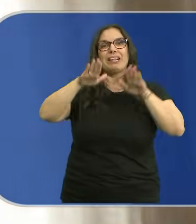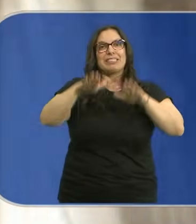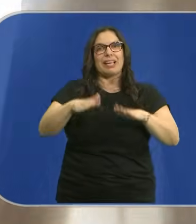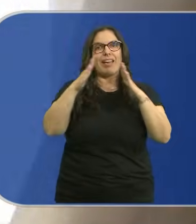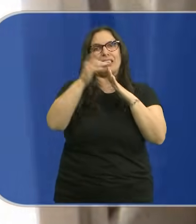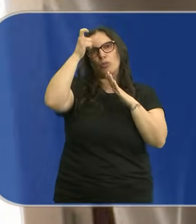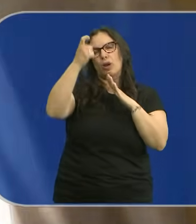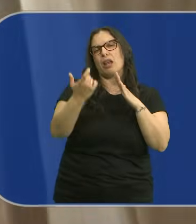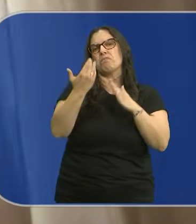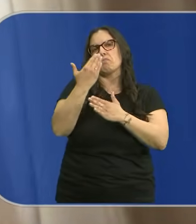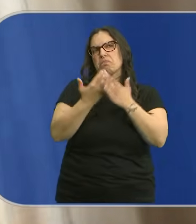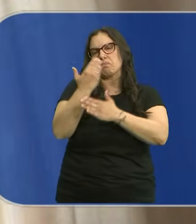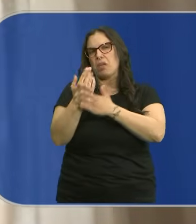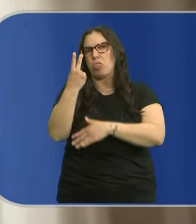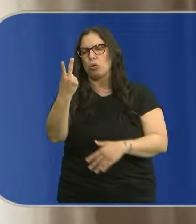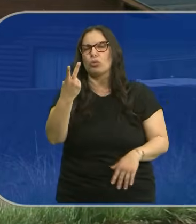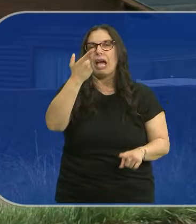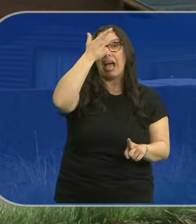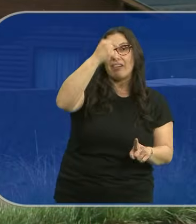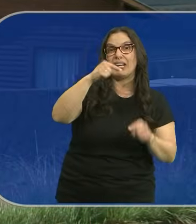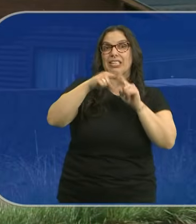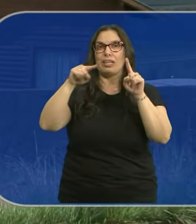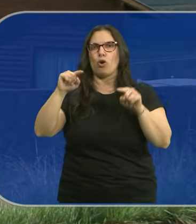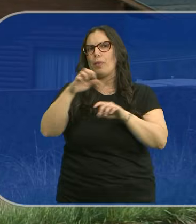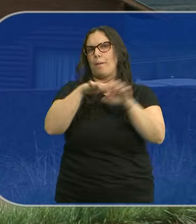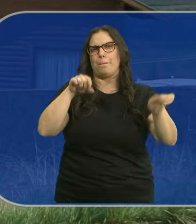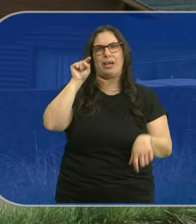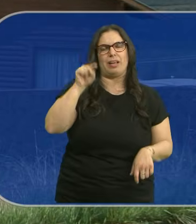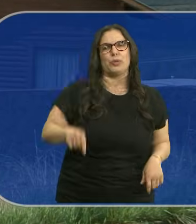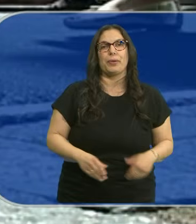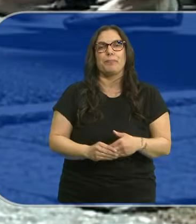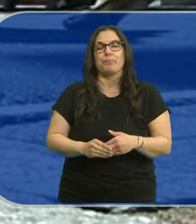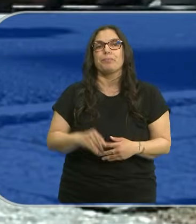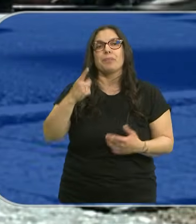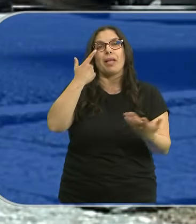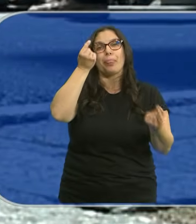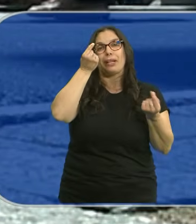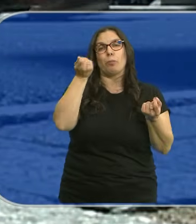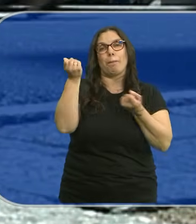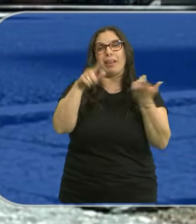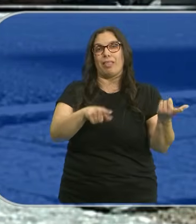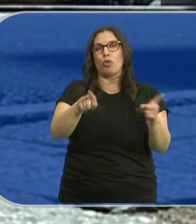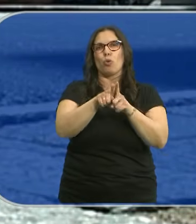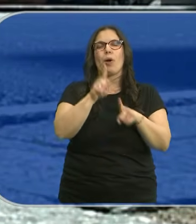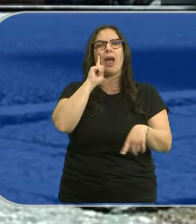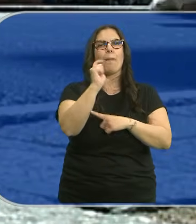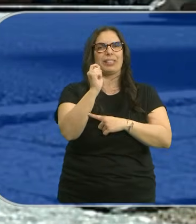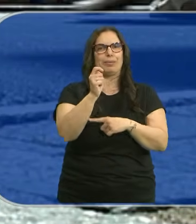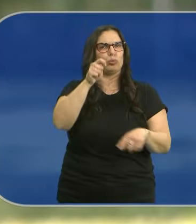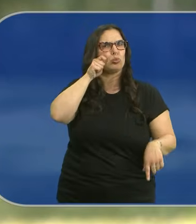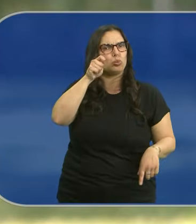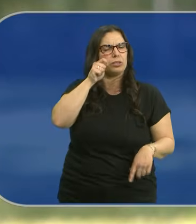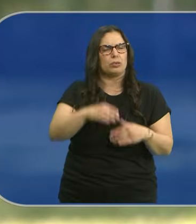casas rurales es de 2 días. Ávila y Segovia encabezan la lista de pernoctaciones, una cifra similar a la de los apartamentos